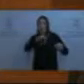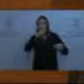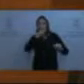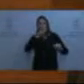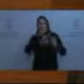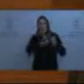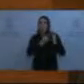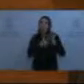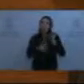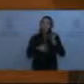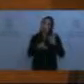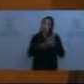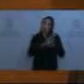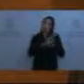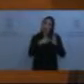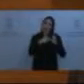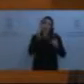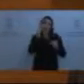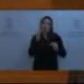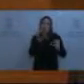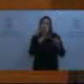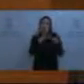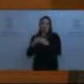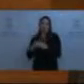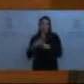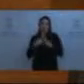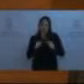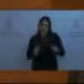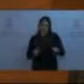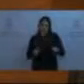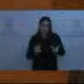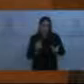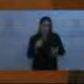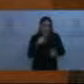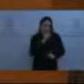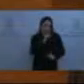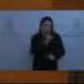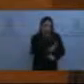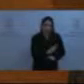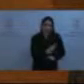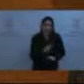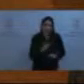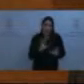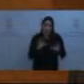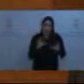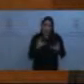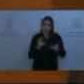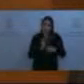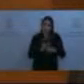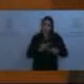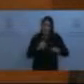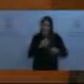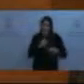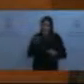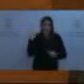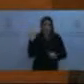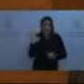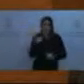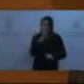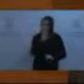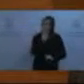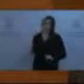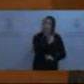de ley de asturianía y de comunidades asturianas. Y, mire, le adelanto que en la pasada sesión yo mismo le pregunté a la